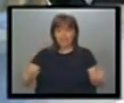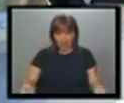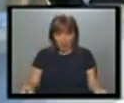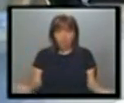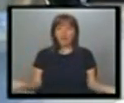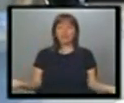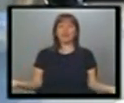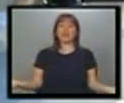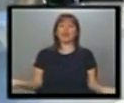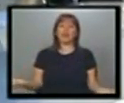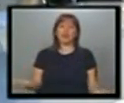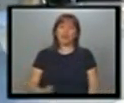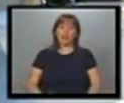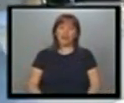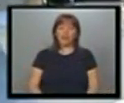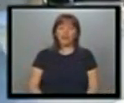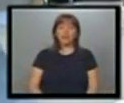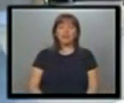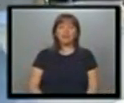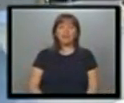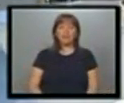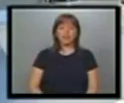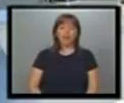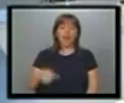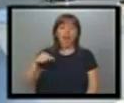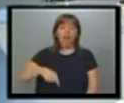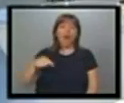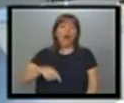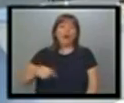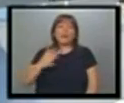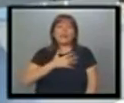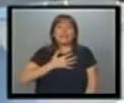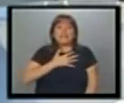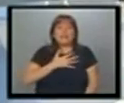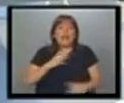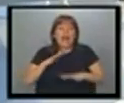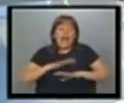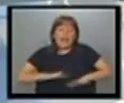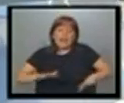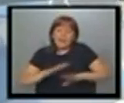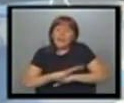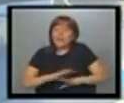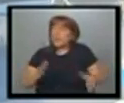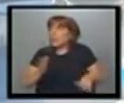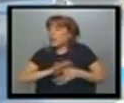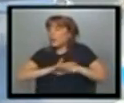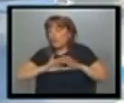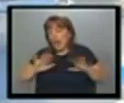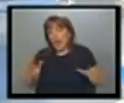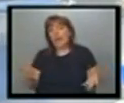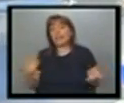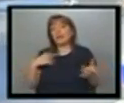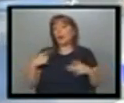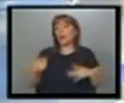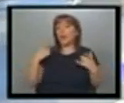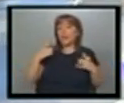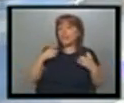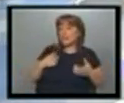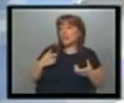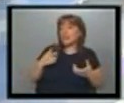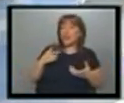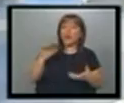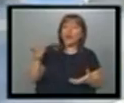muy controvertido y no es para nada inocente. Lo que pasa es que ahora se ha transformado de alguna manera en la llave para destrabar muchas cosas, ¿no? Es el que habla y es el